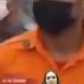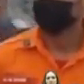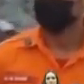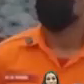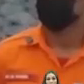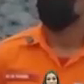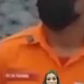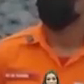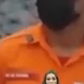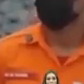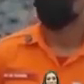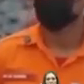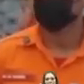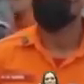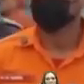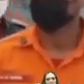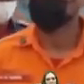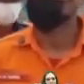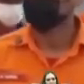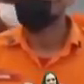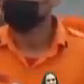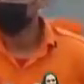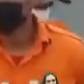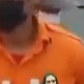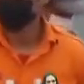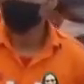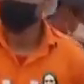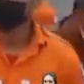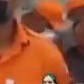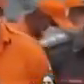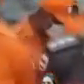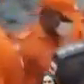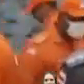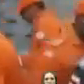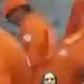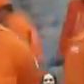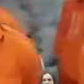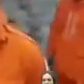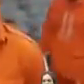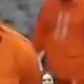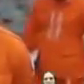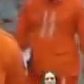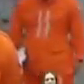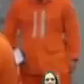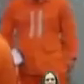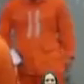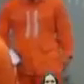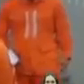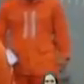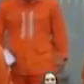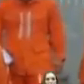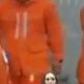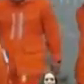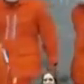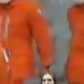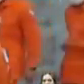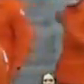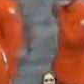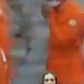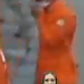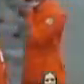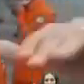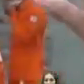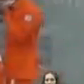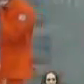Progresivamente, con la reducción del agua, comenzaremos la recuperación de las ciudades y la reconstrucción de muchas cosas que se han perdido en un lugar más